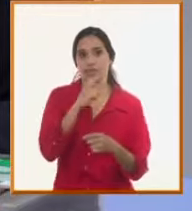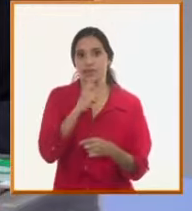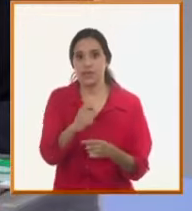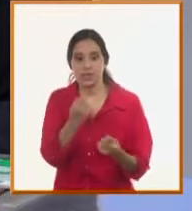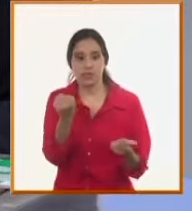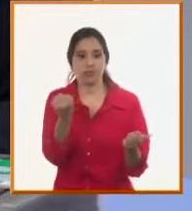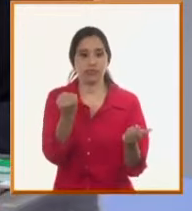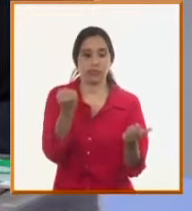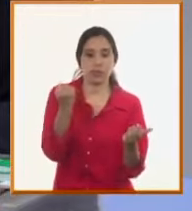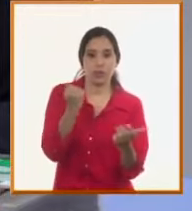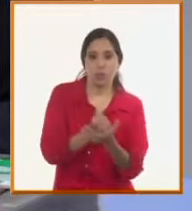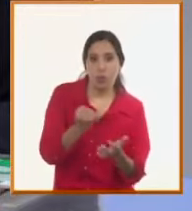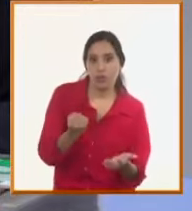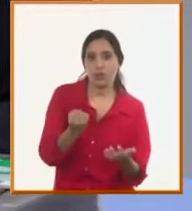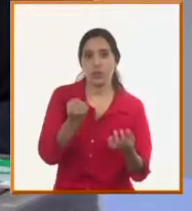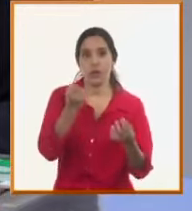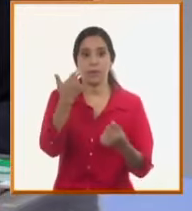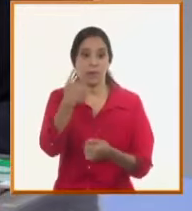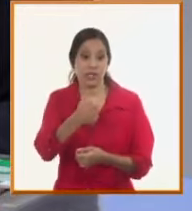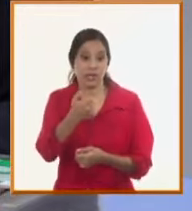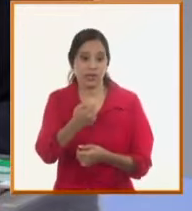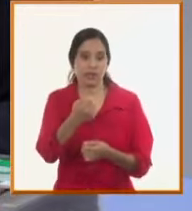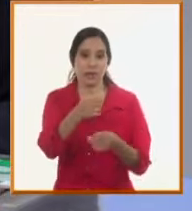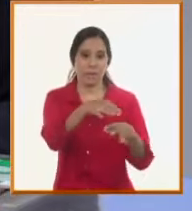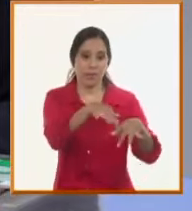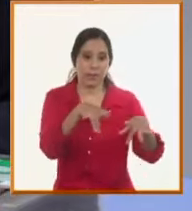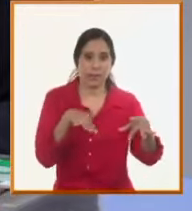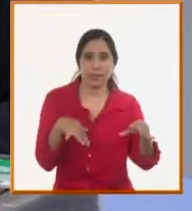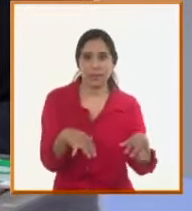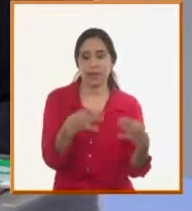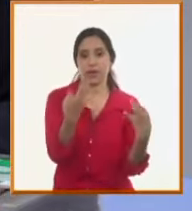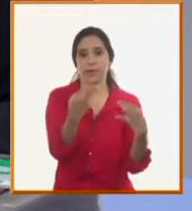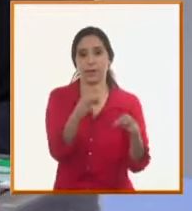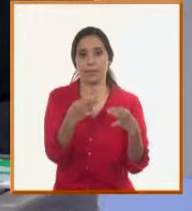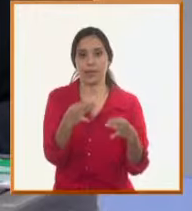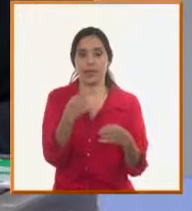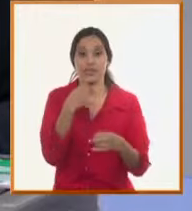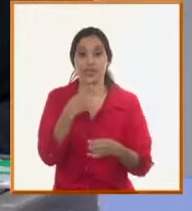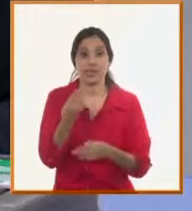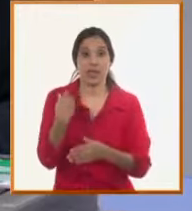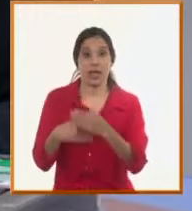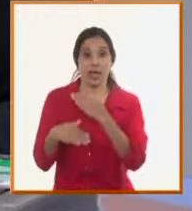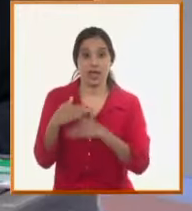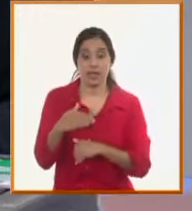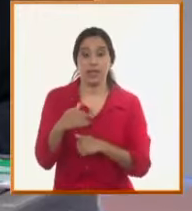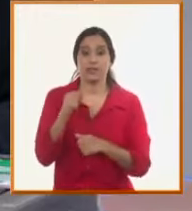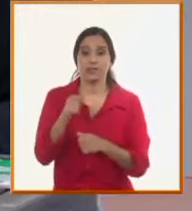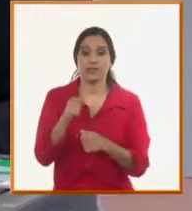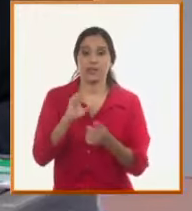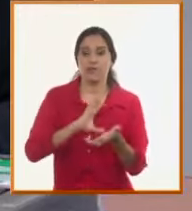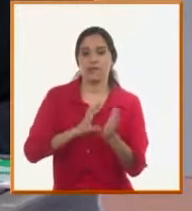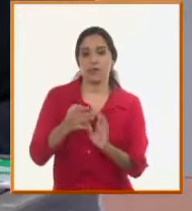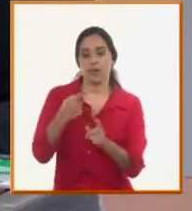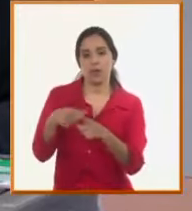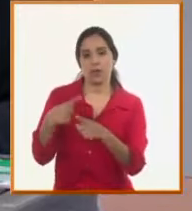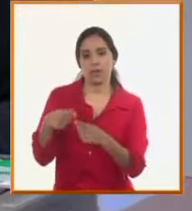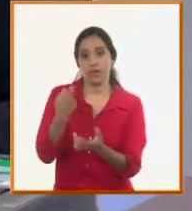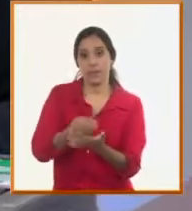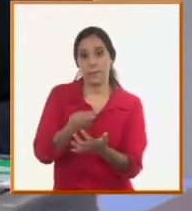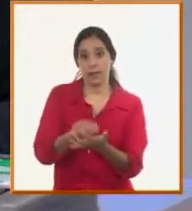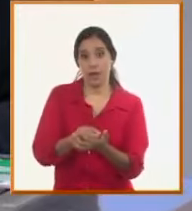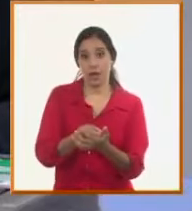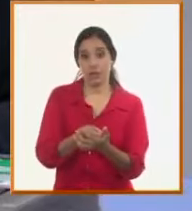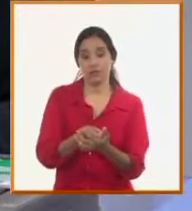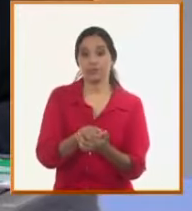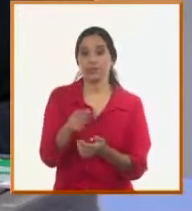de la firma, de los bolígrafos, de los archivos, como decíamos ayer. Tenemos pasarelas de pagos electrónicas. Nosotros o